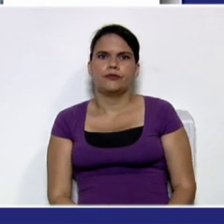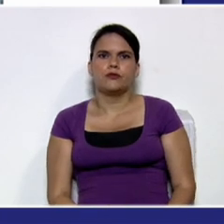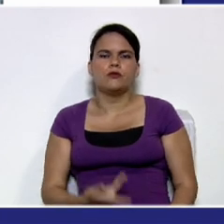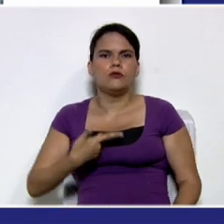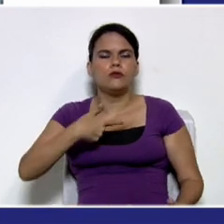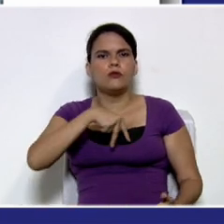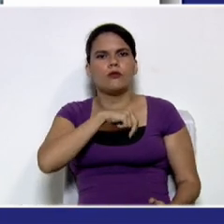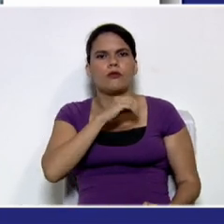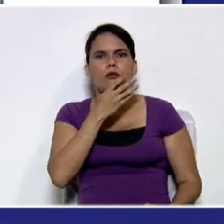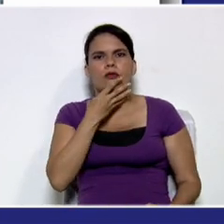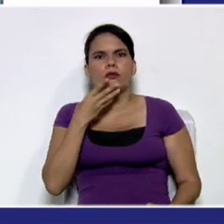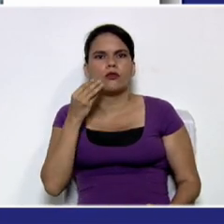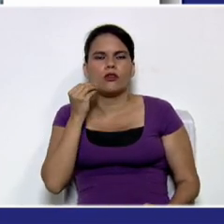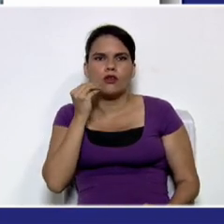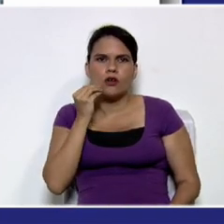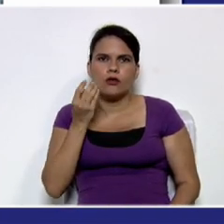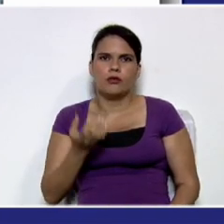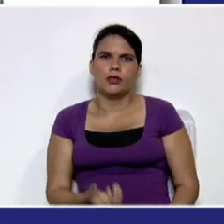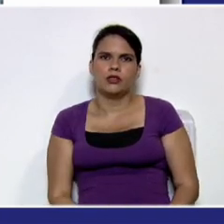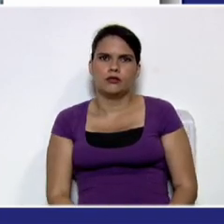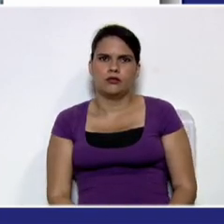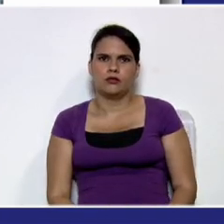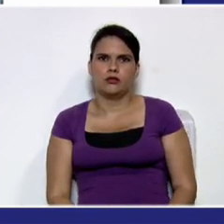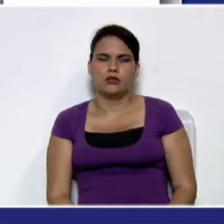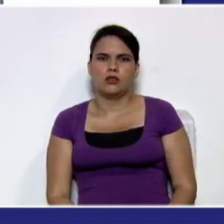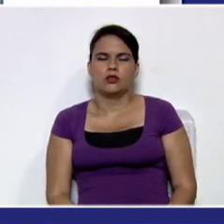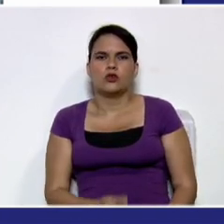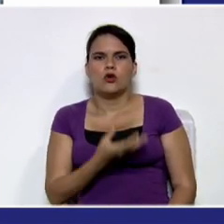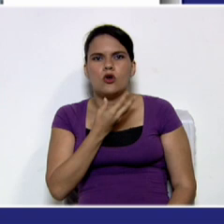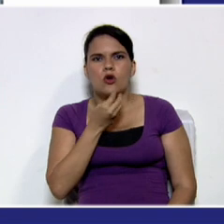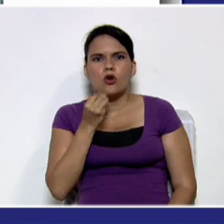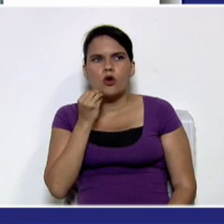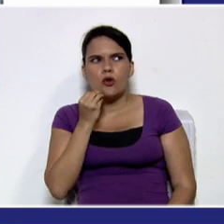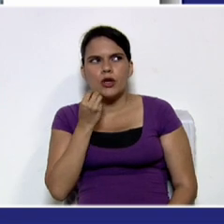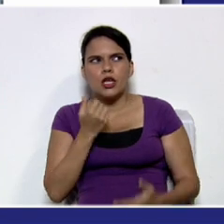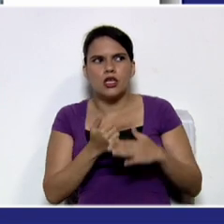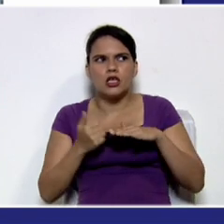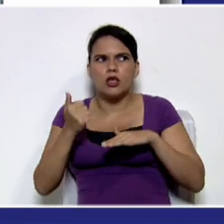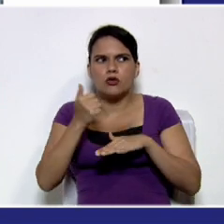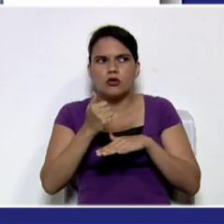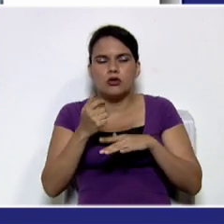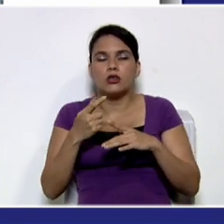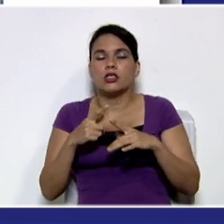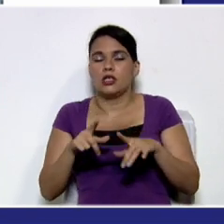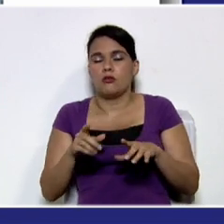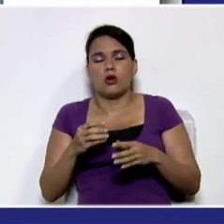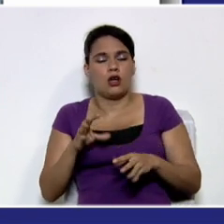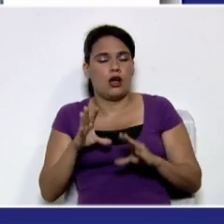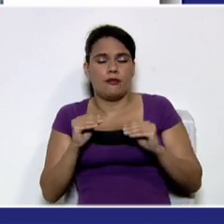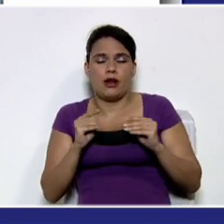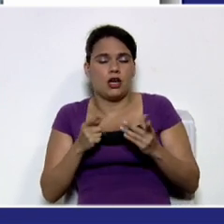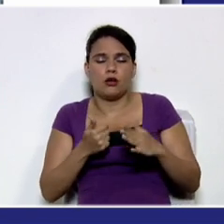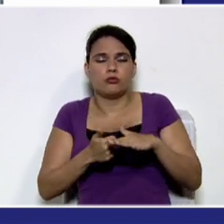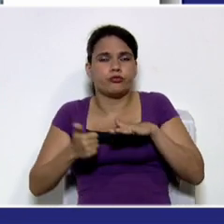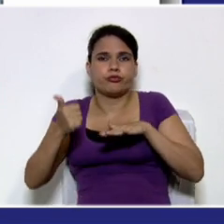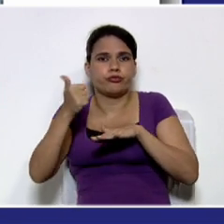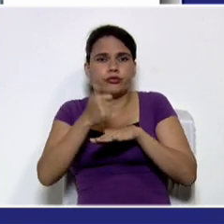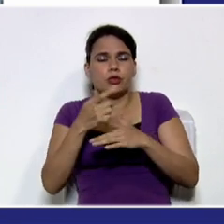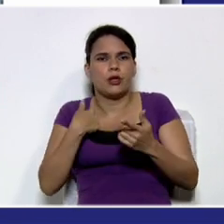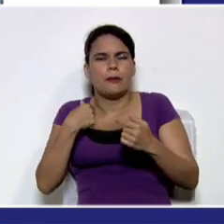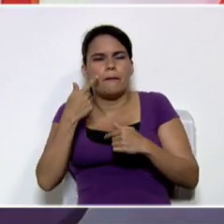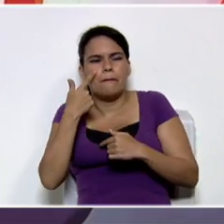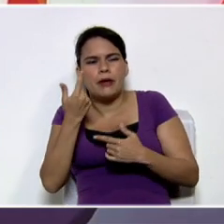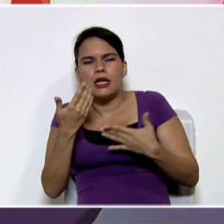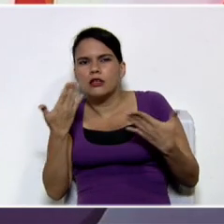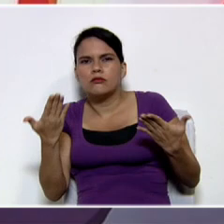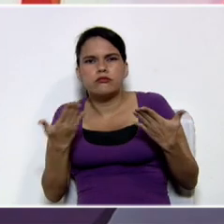nuestros jóvenes son adolescentes y adultos y como tal debemos tratarlo, ver el interés de